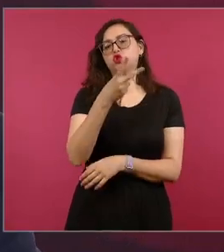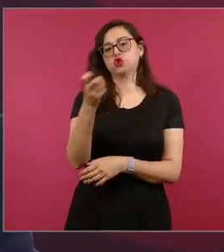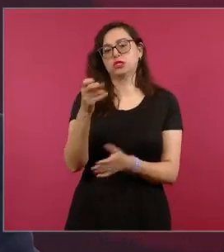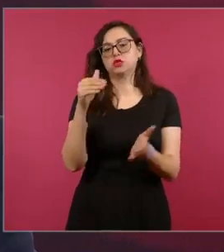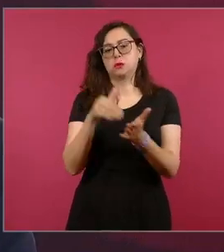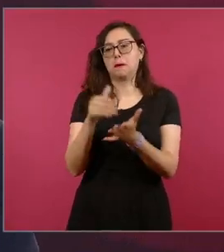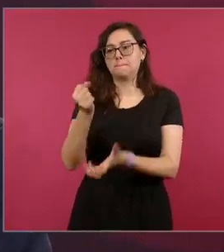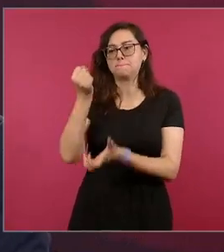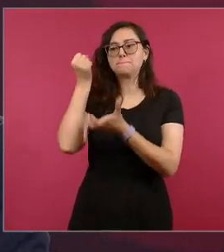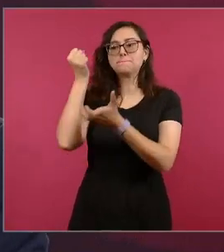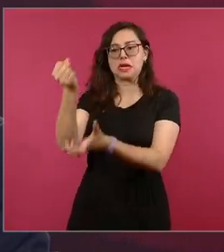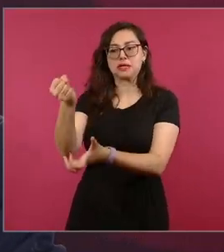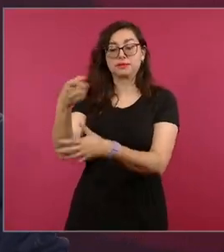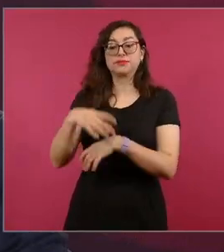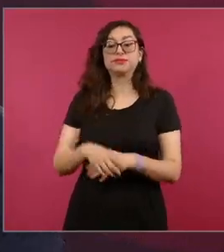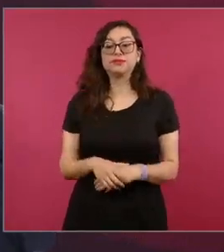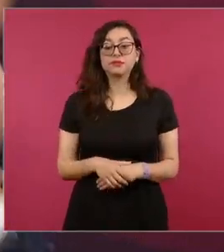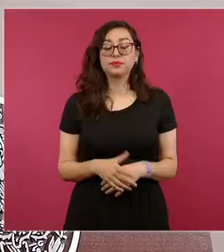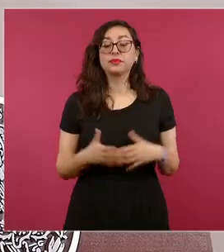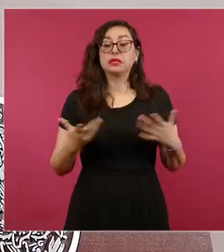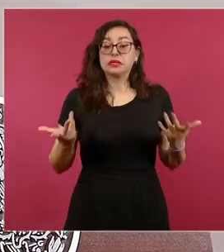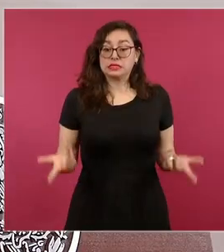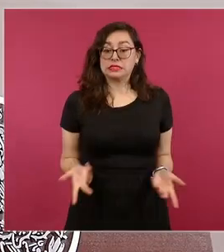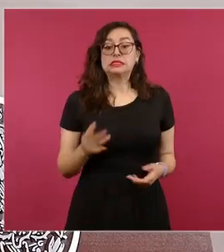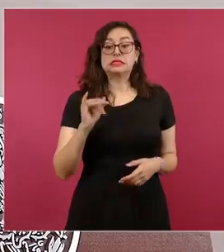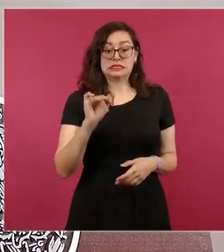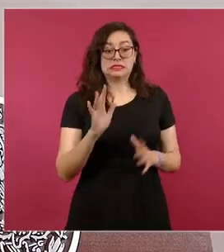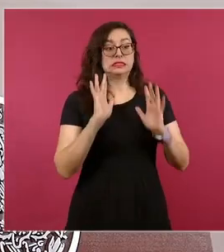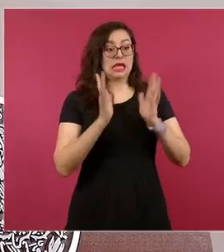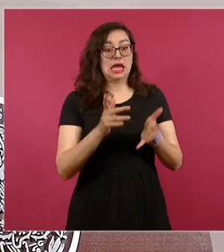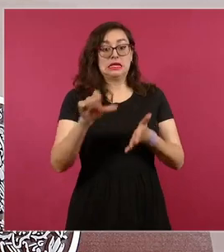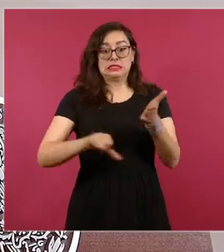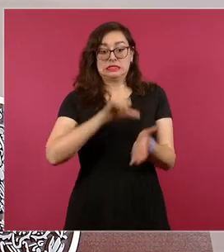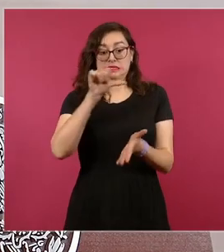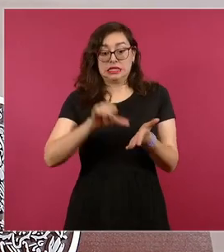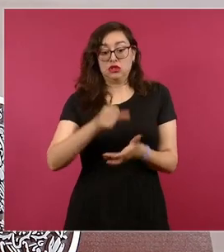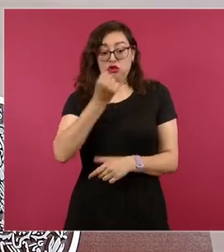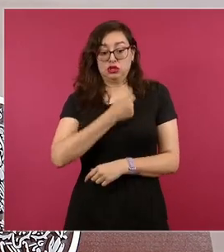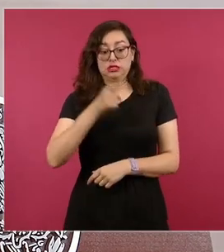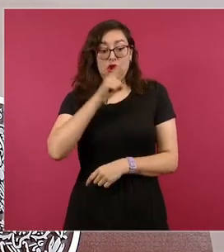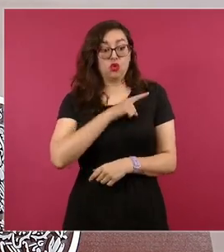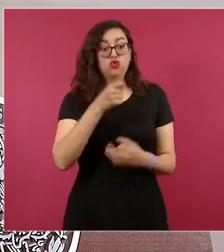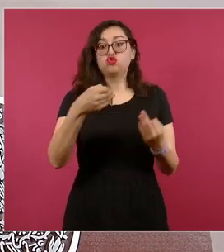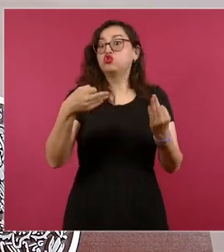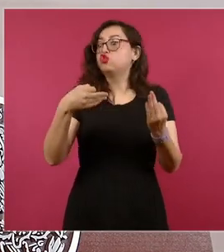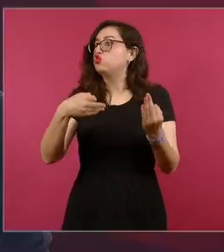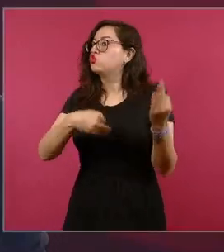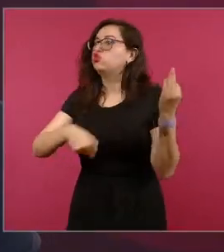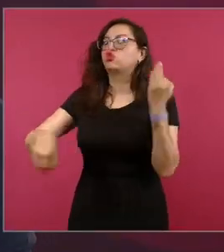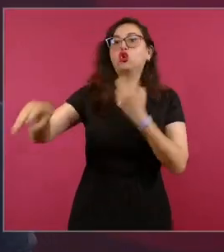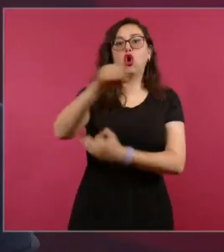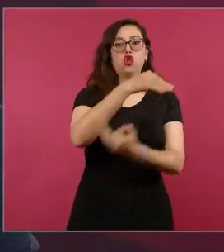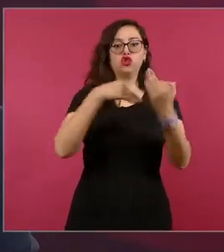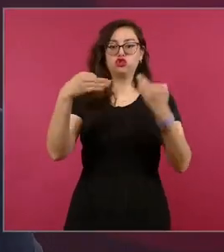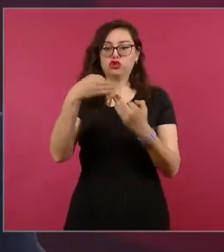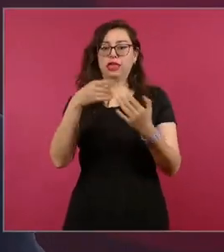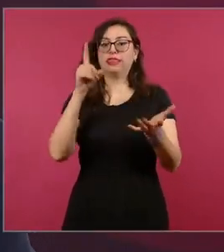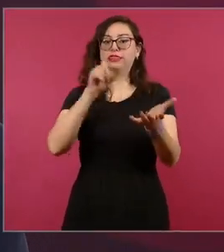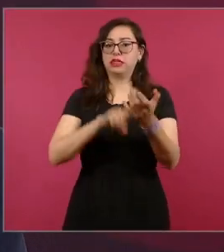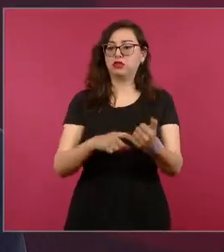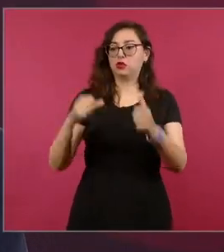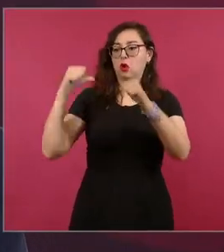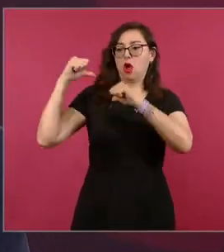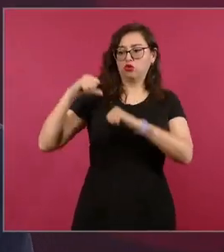1,200,000 pesos. Pero ahorita, si bien se hicieron las asambleas en todas, nos vamos a enfocar en las que han estado históricamente